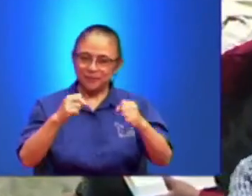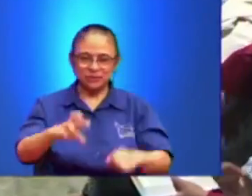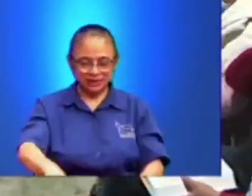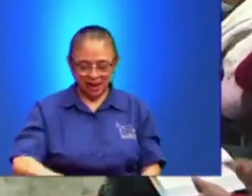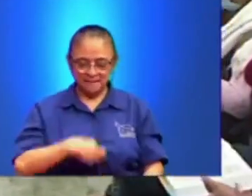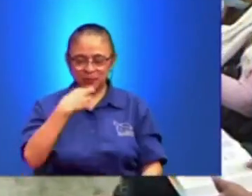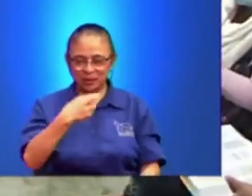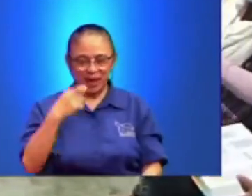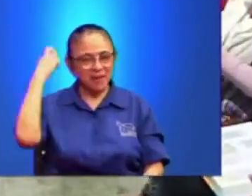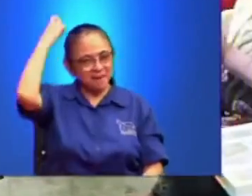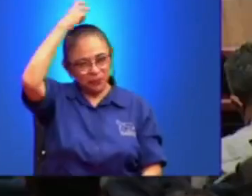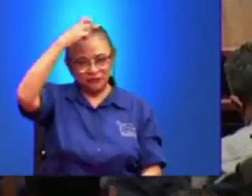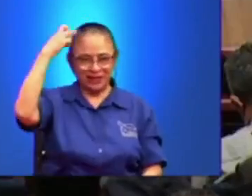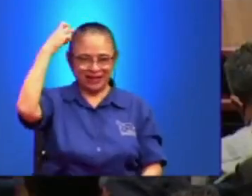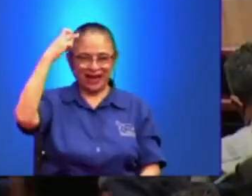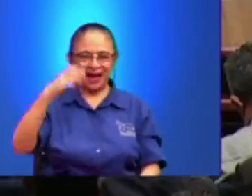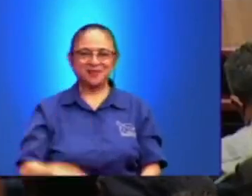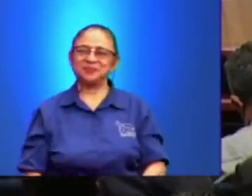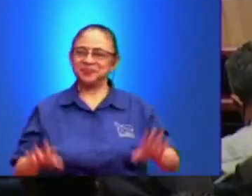este